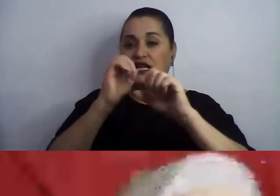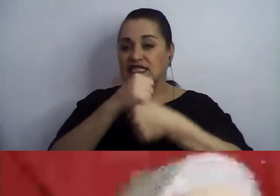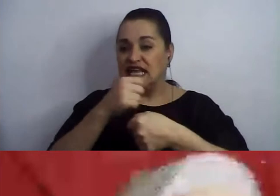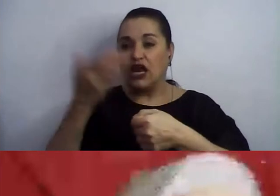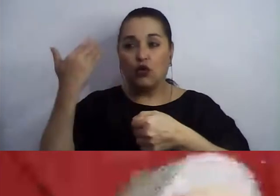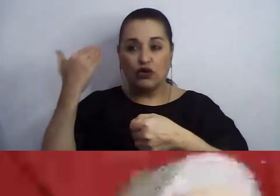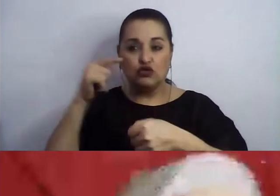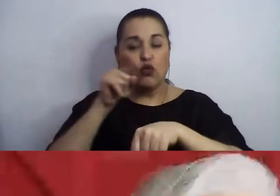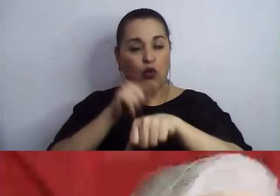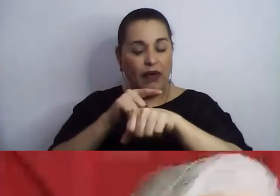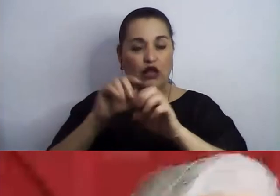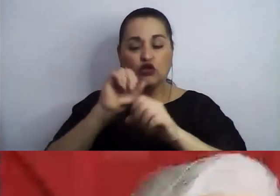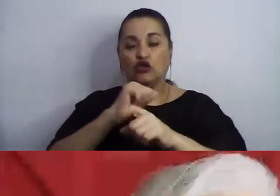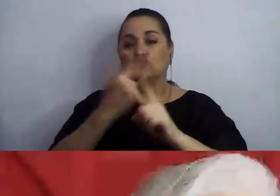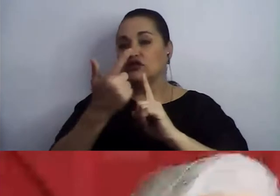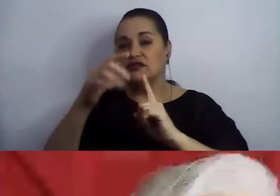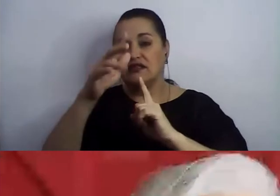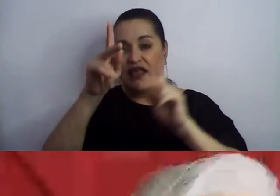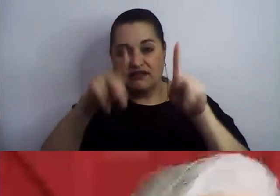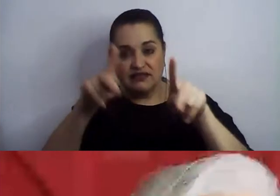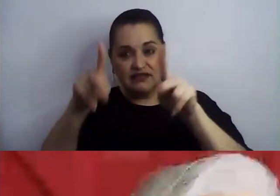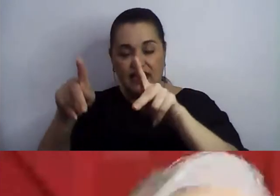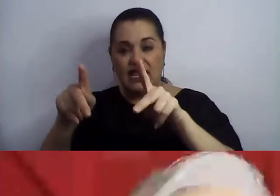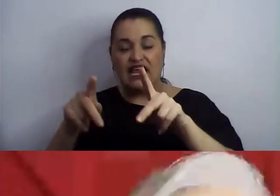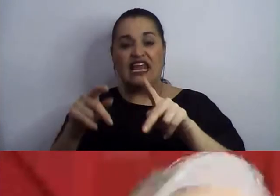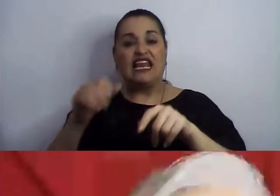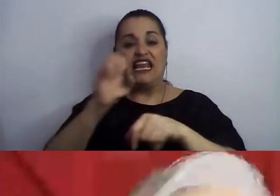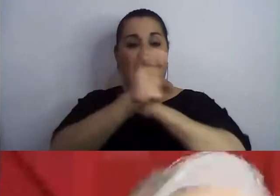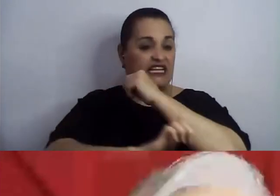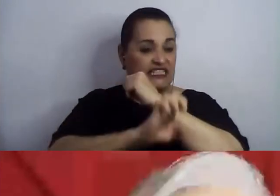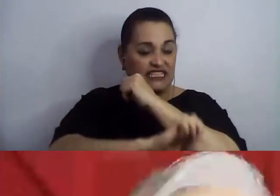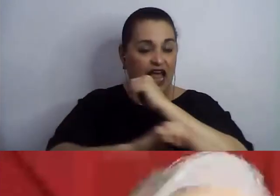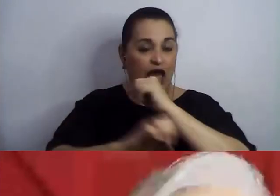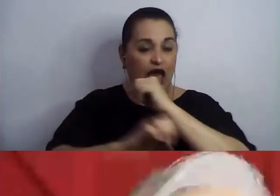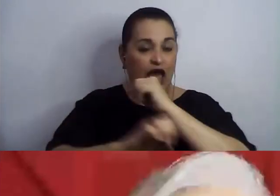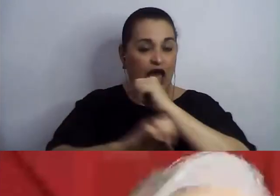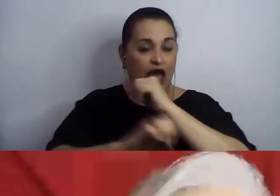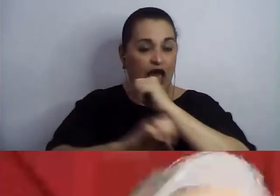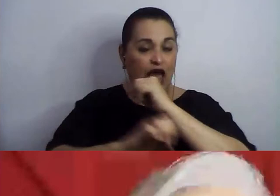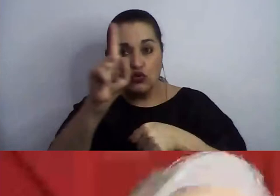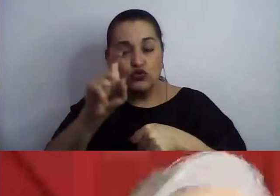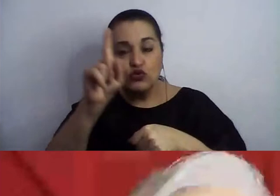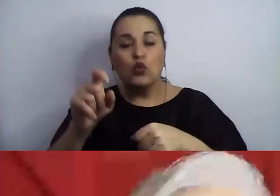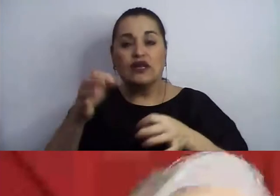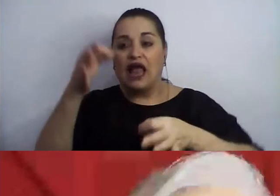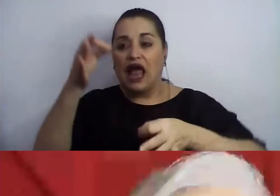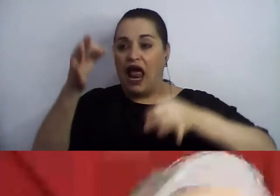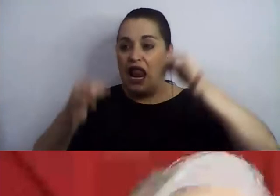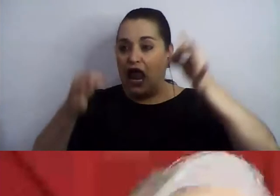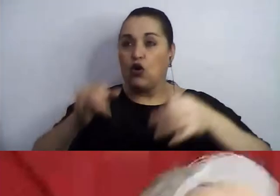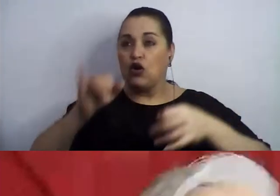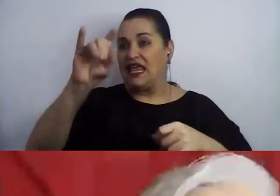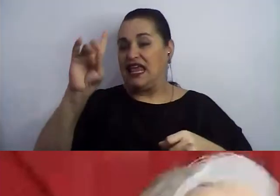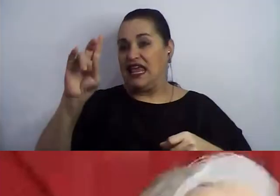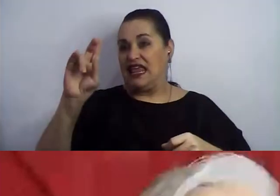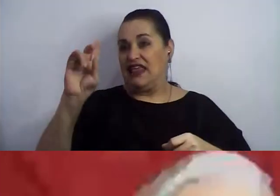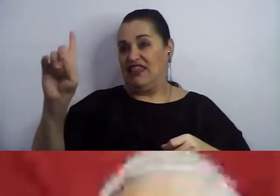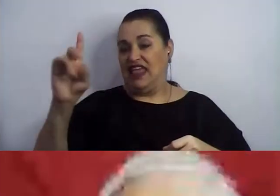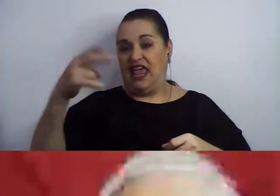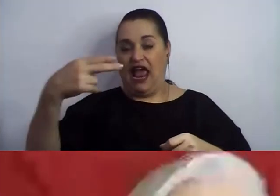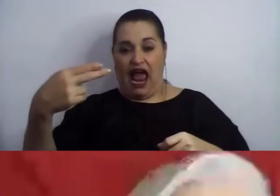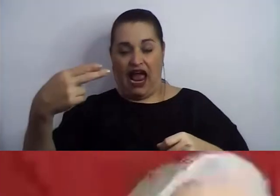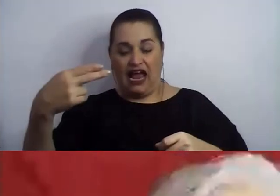momento entre sociedad civil y el Estado para que se hiciera la consulta a la Corte de la IDH acerca